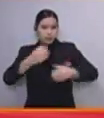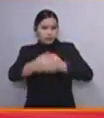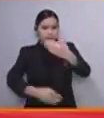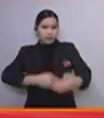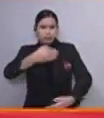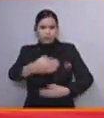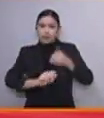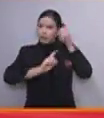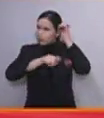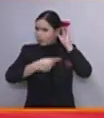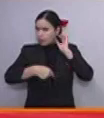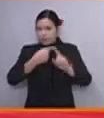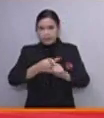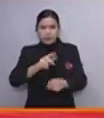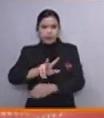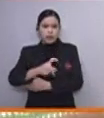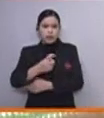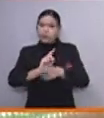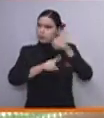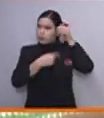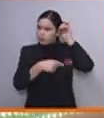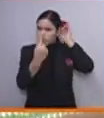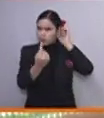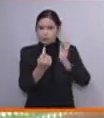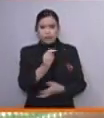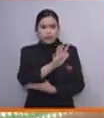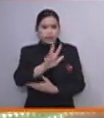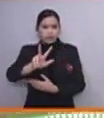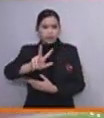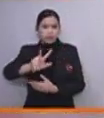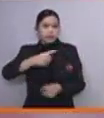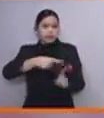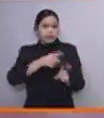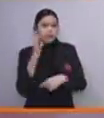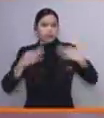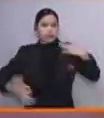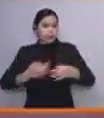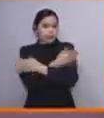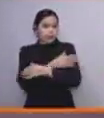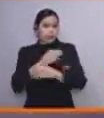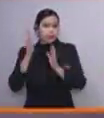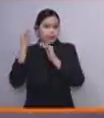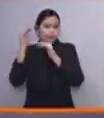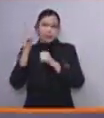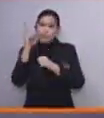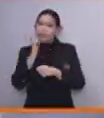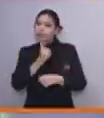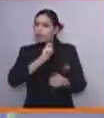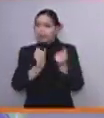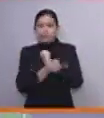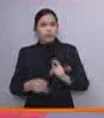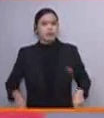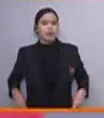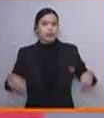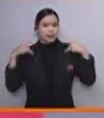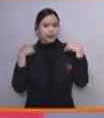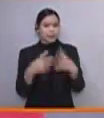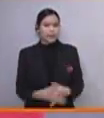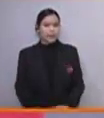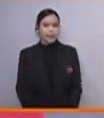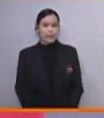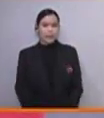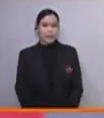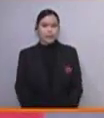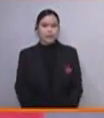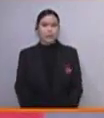MultiX 3X y para más uno, 53 más 4, muchas felicidades. Llenos de esperanza, Loto te cambia la vida.